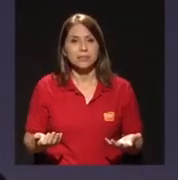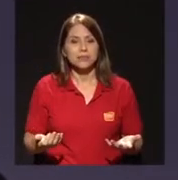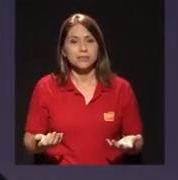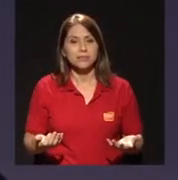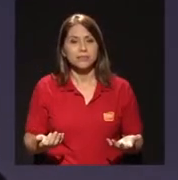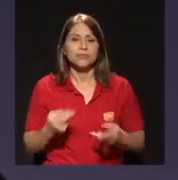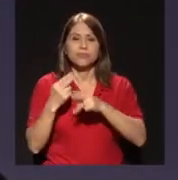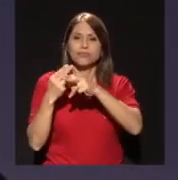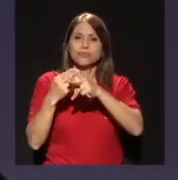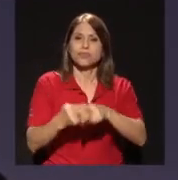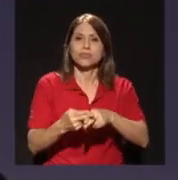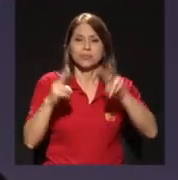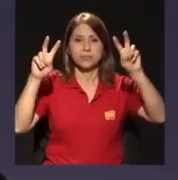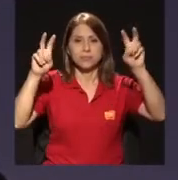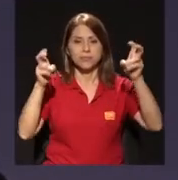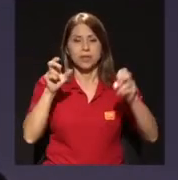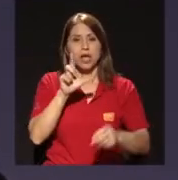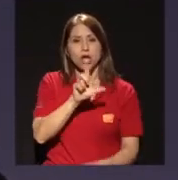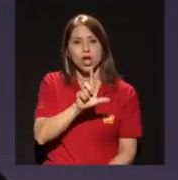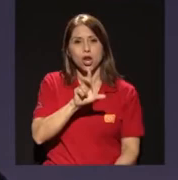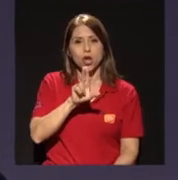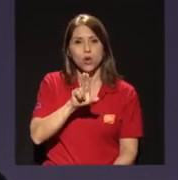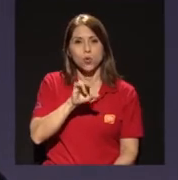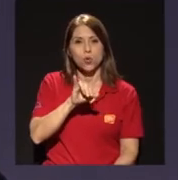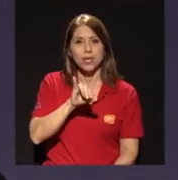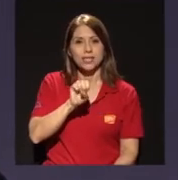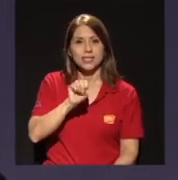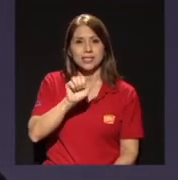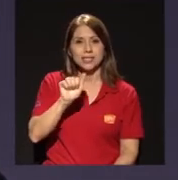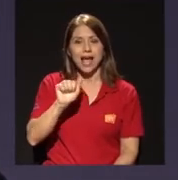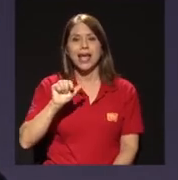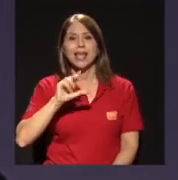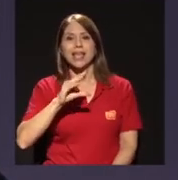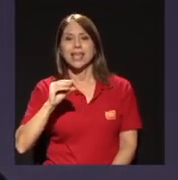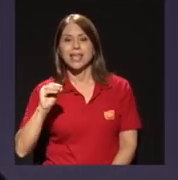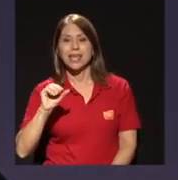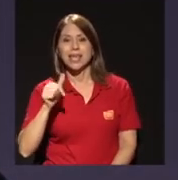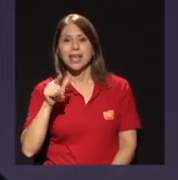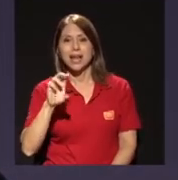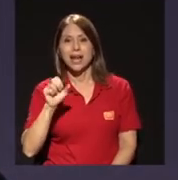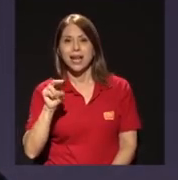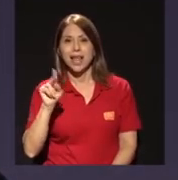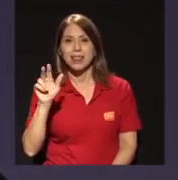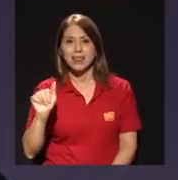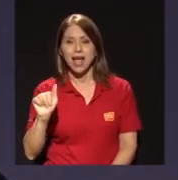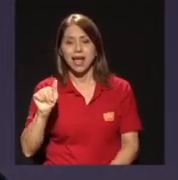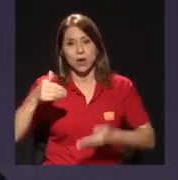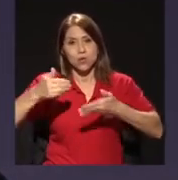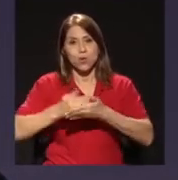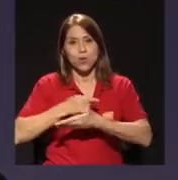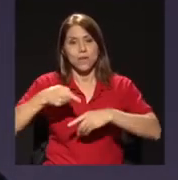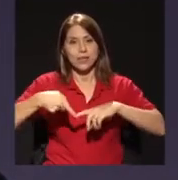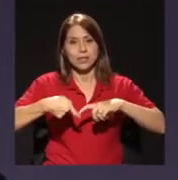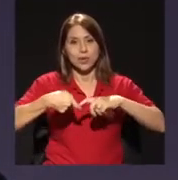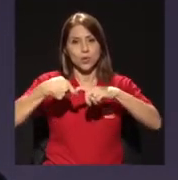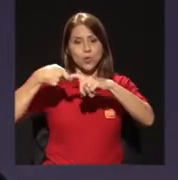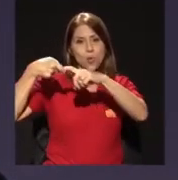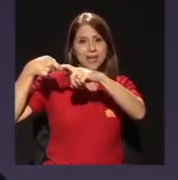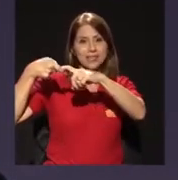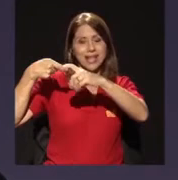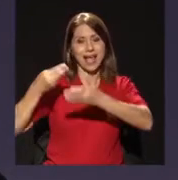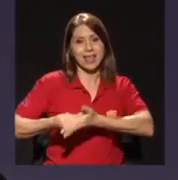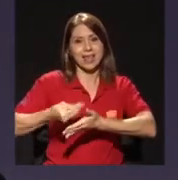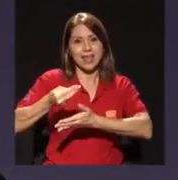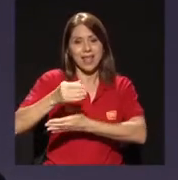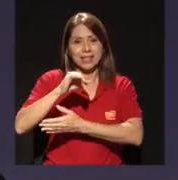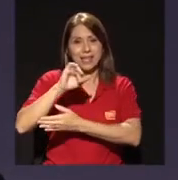lo hemos llamado Luisa y Glenda, las nuevas grúas adquiridas por Habdeba. Se preguntarán ustedes